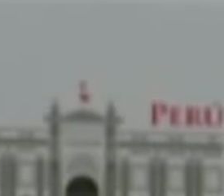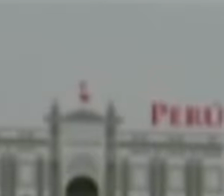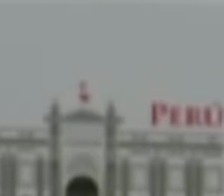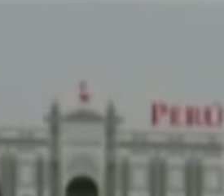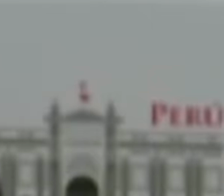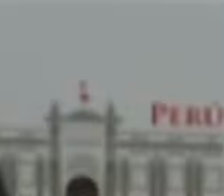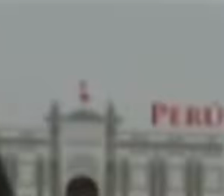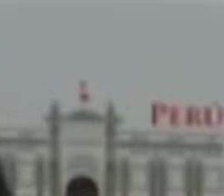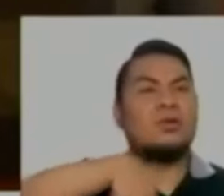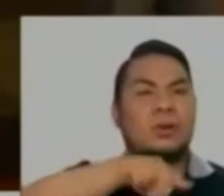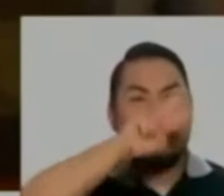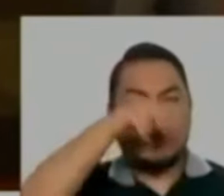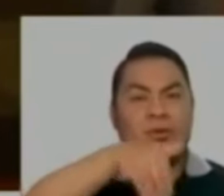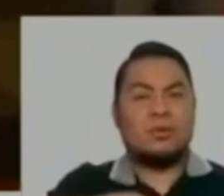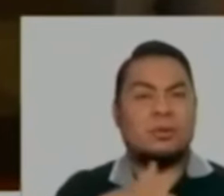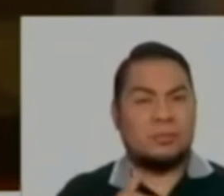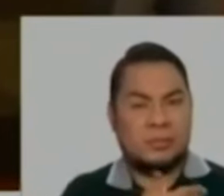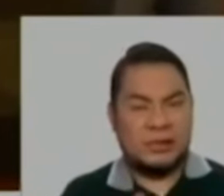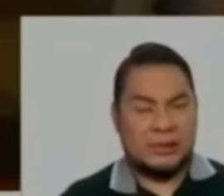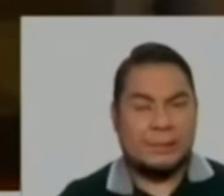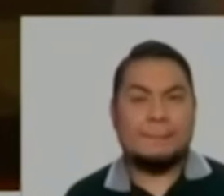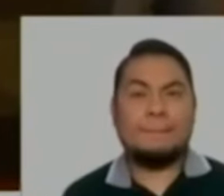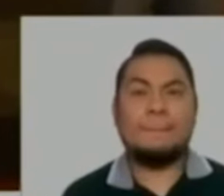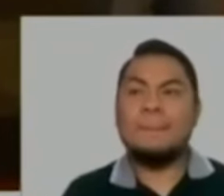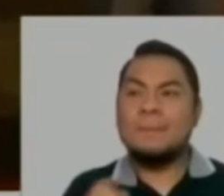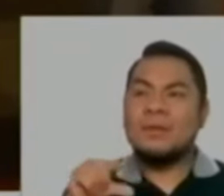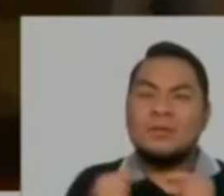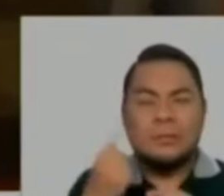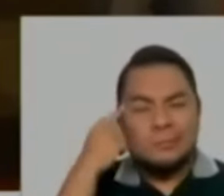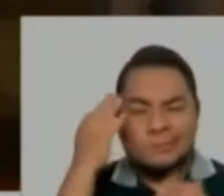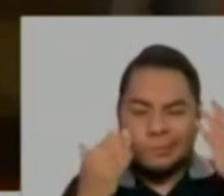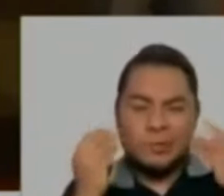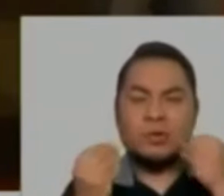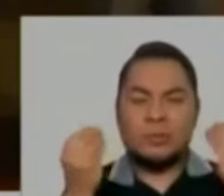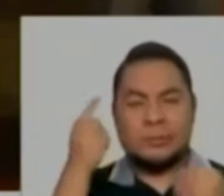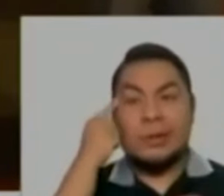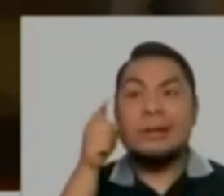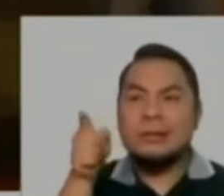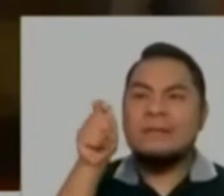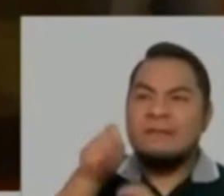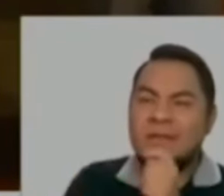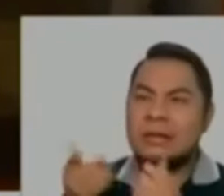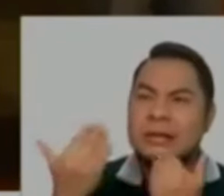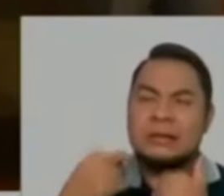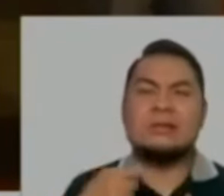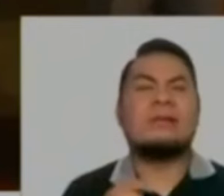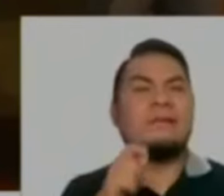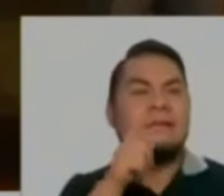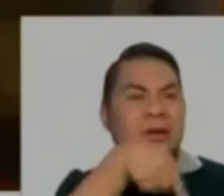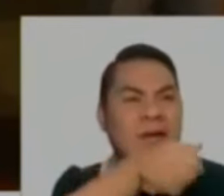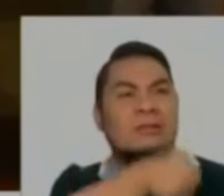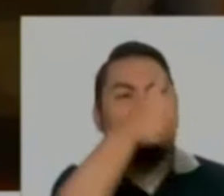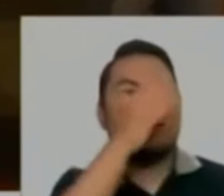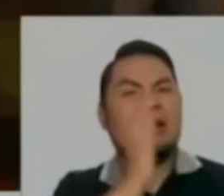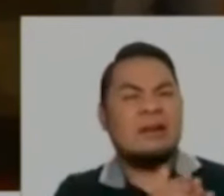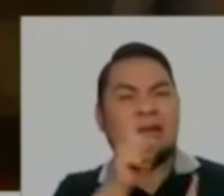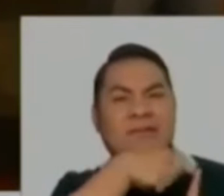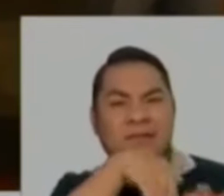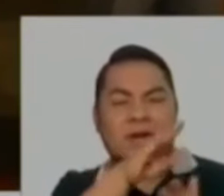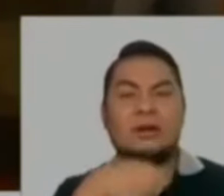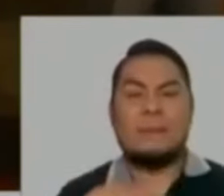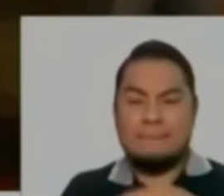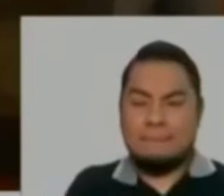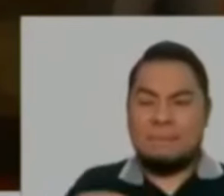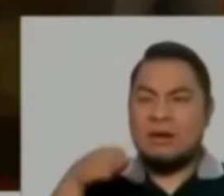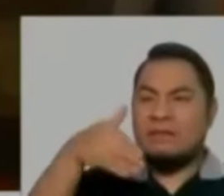tirando cachetadas, ¿no? Recurren a todos los medios de presión, procesan a funcionarios de mi